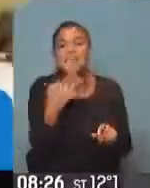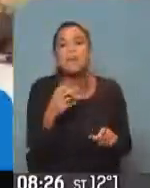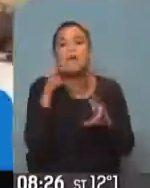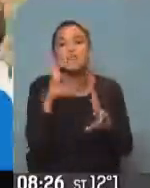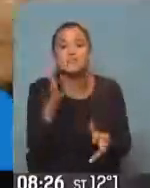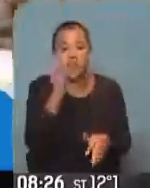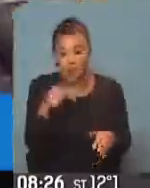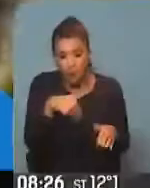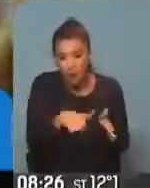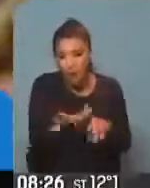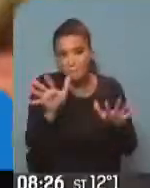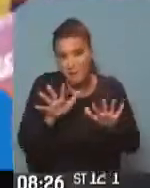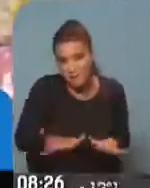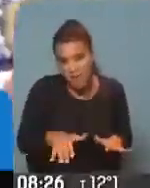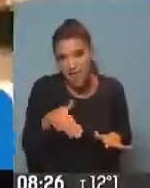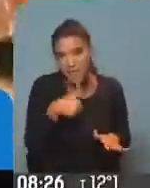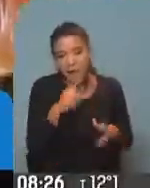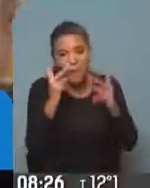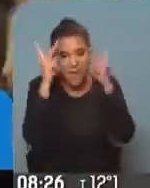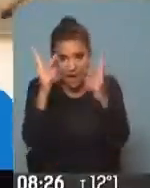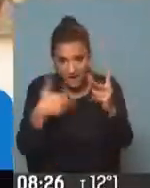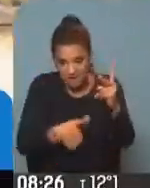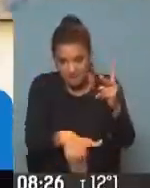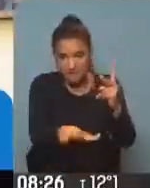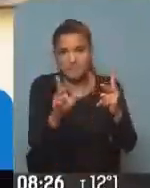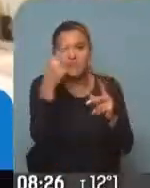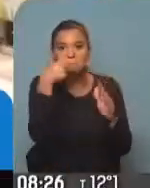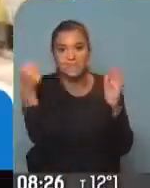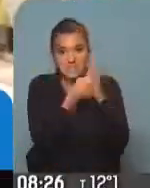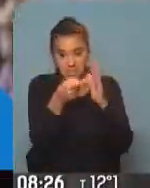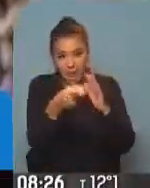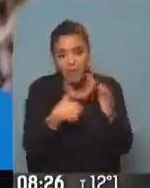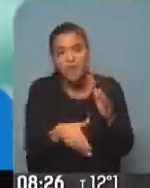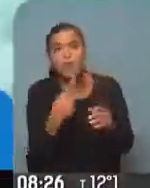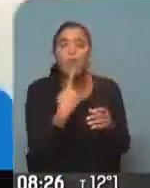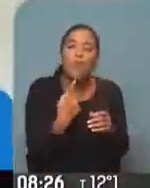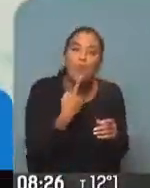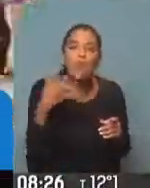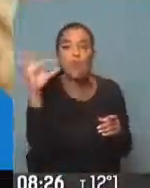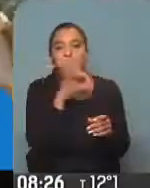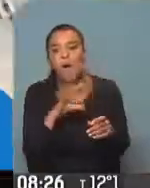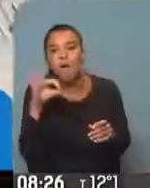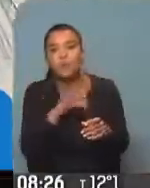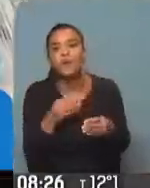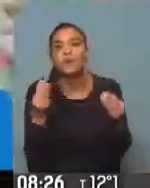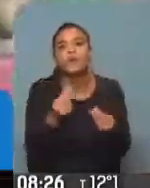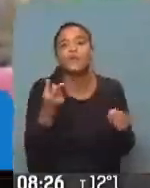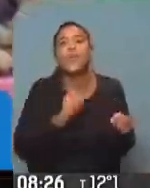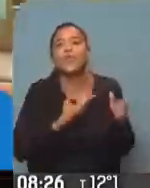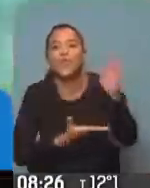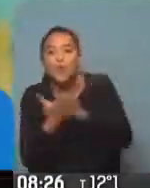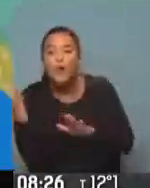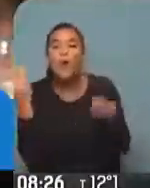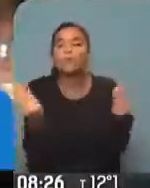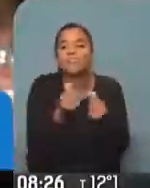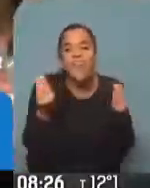que se está preparando para viajar ahora en este fin de semana que está dudando que todavía normon o no al medio ejemplar